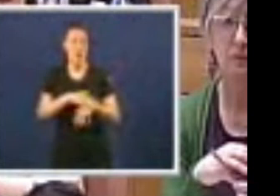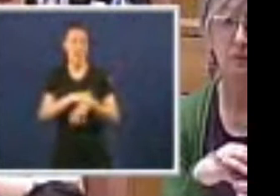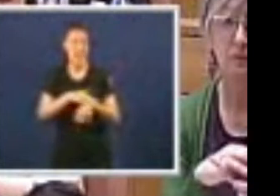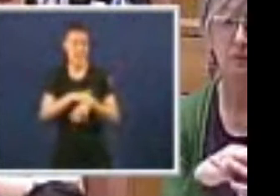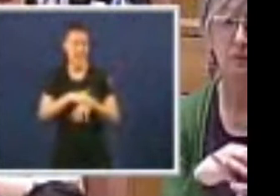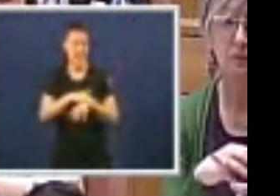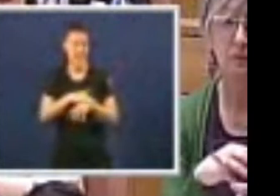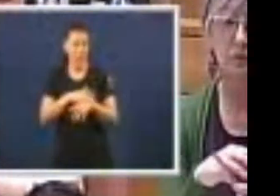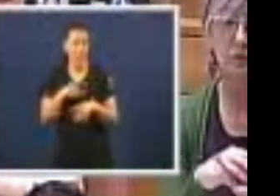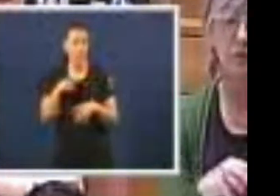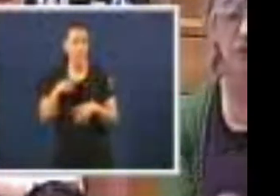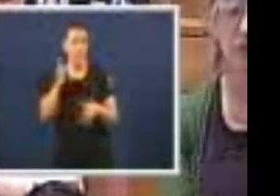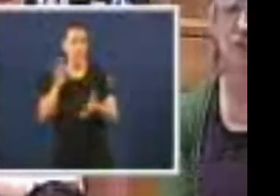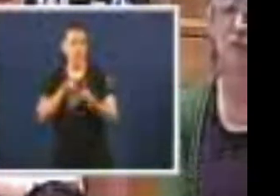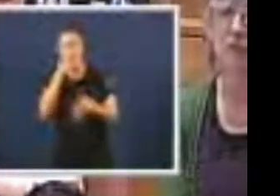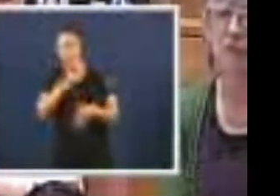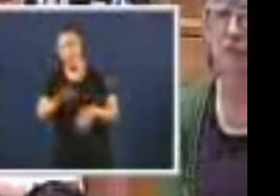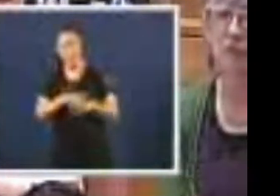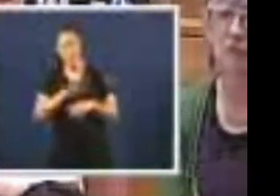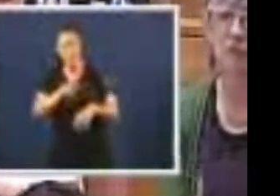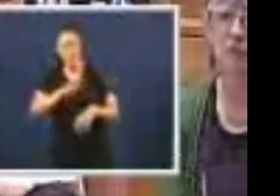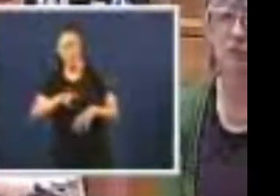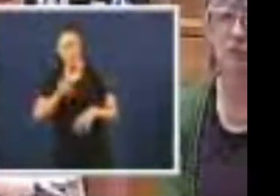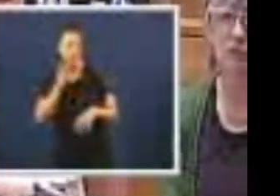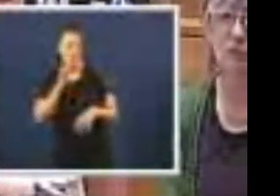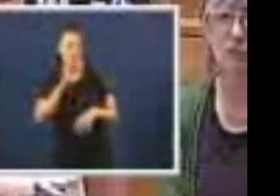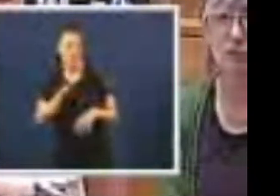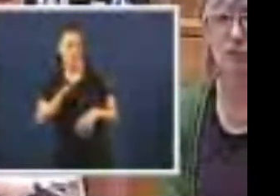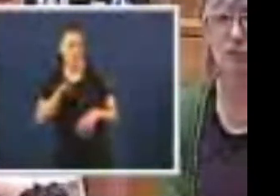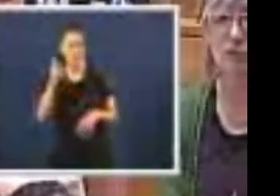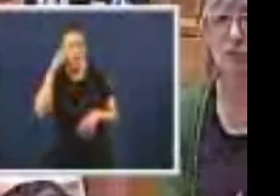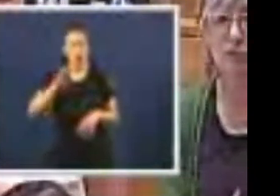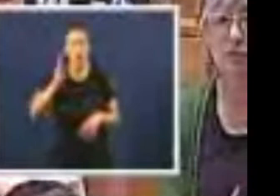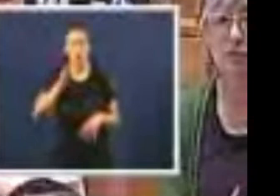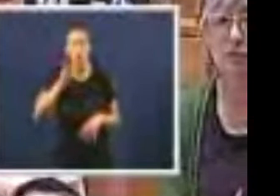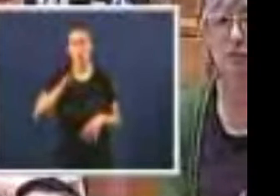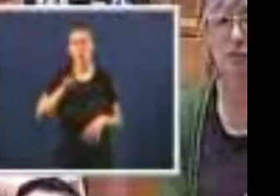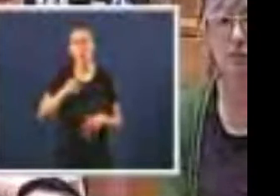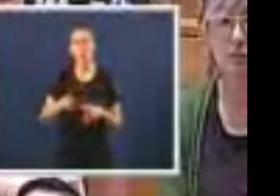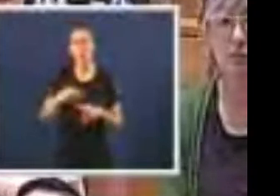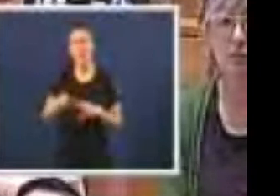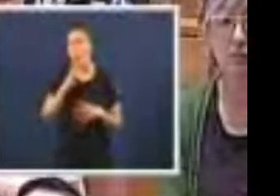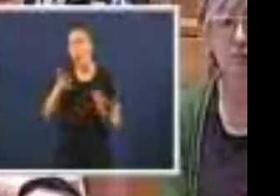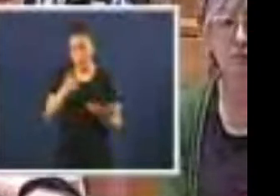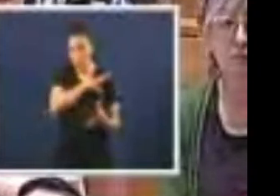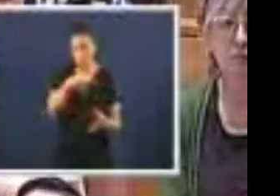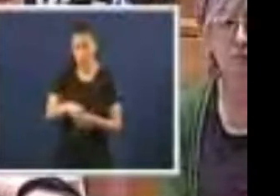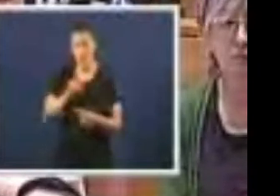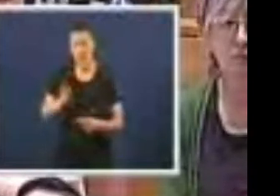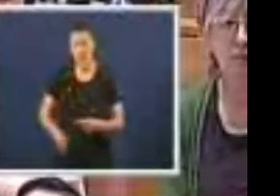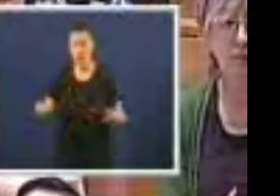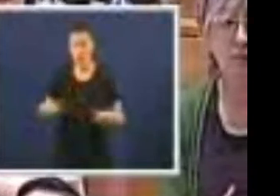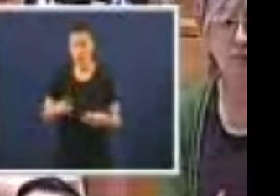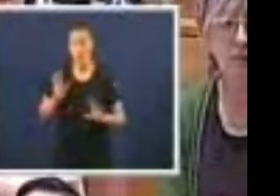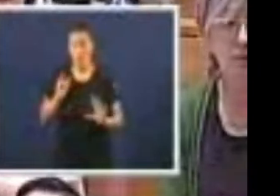política e con moitas ramificacións e con moitas dúbidas sobre cal é o peso desa corrupción política no noso país. En todo caso, nós